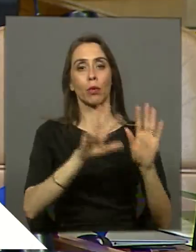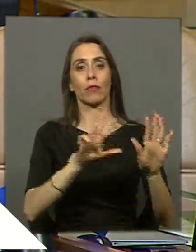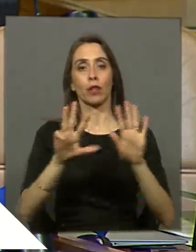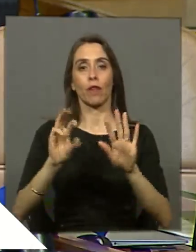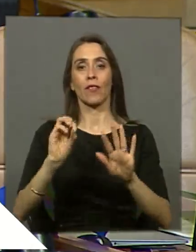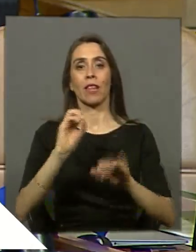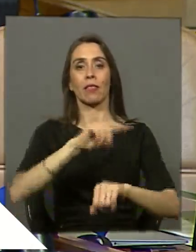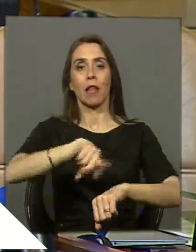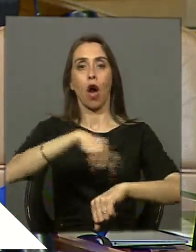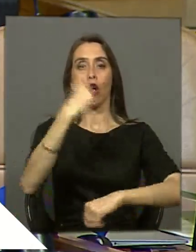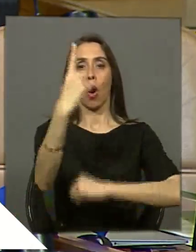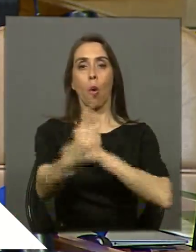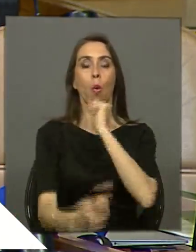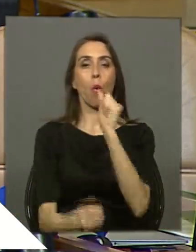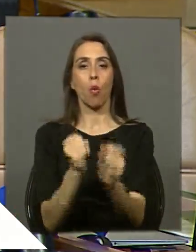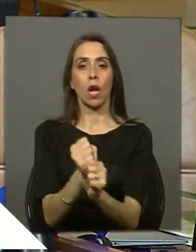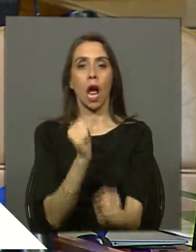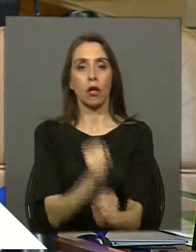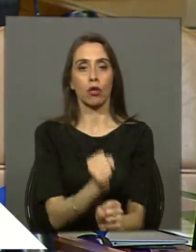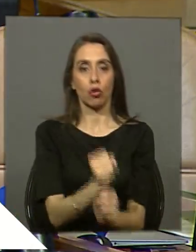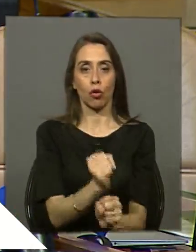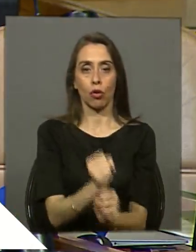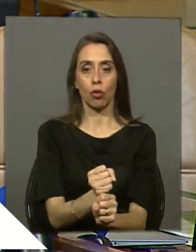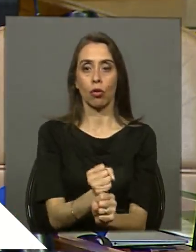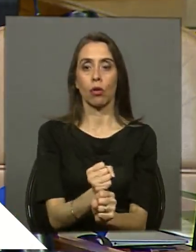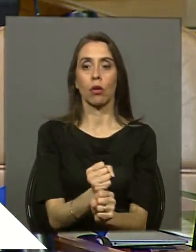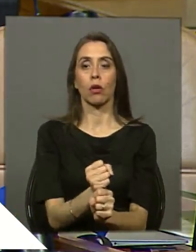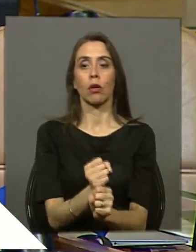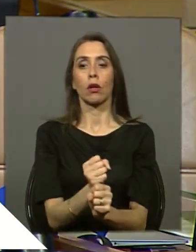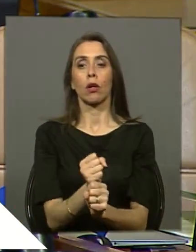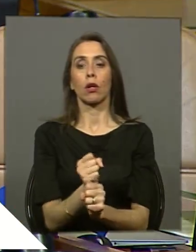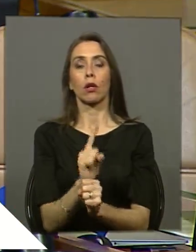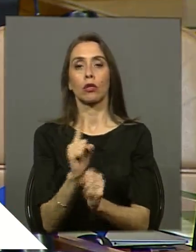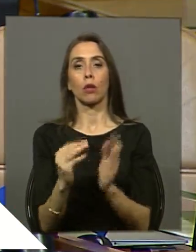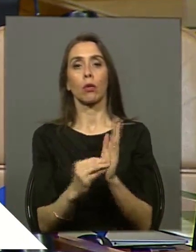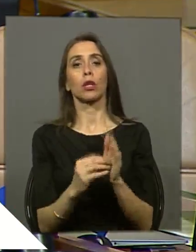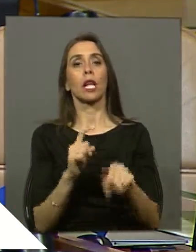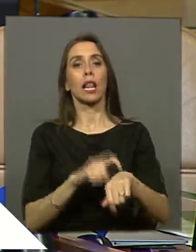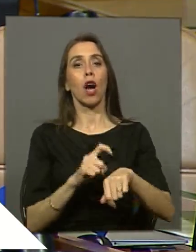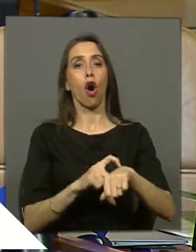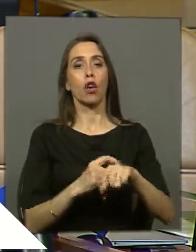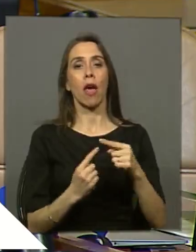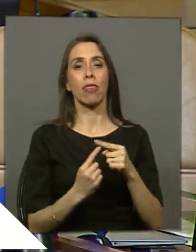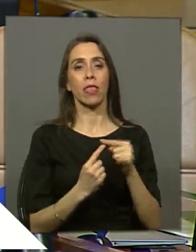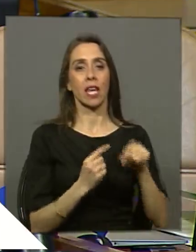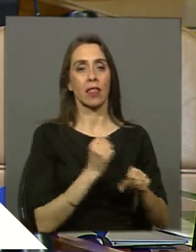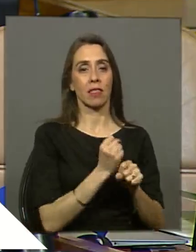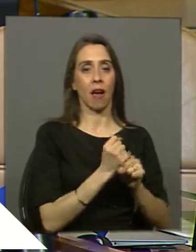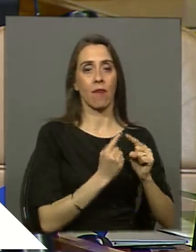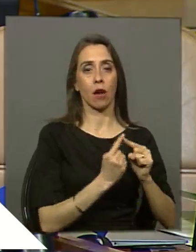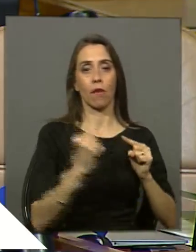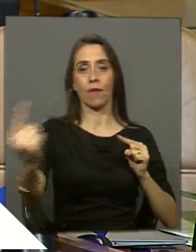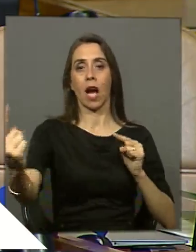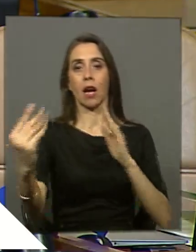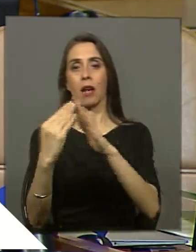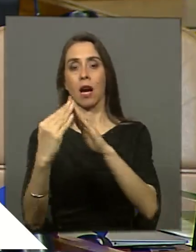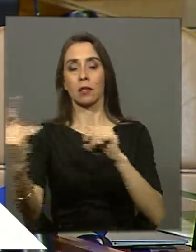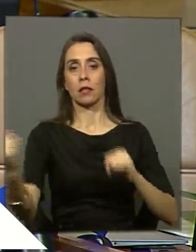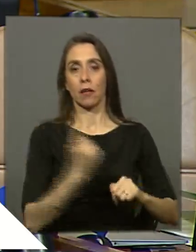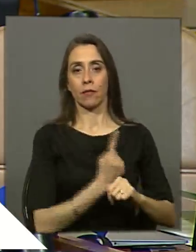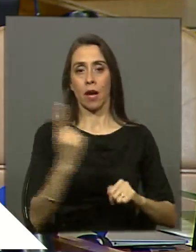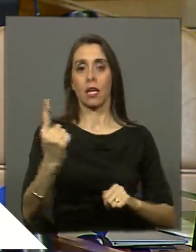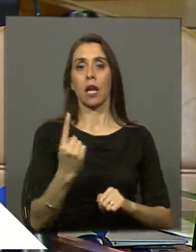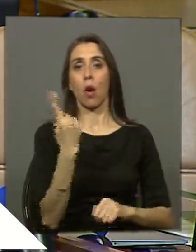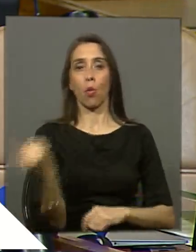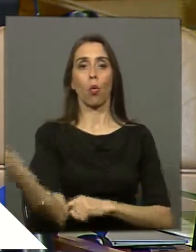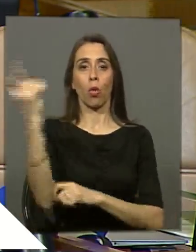horas al año en promedio sin considerar el tiempo utilizado en los traslados desde el hogar al trabajo que pueden llegar a ser de tres horas